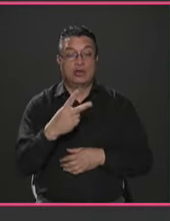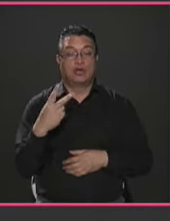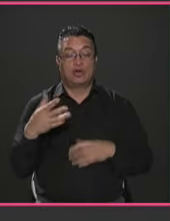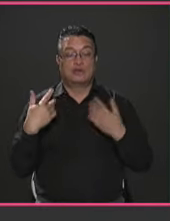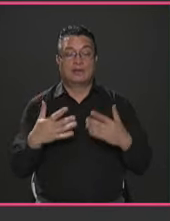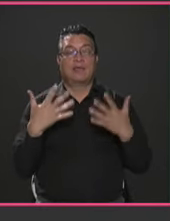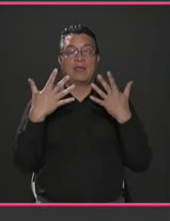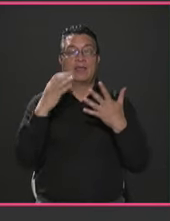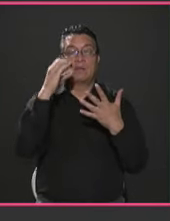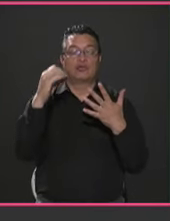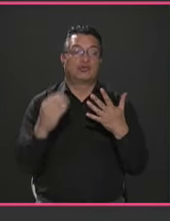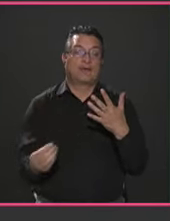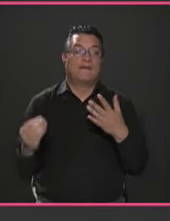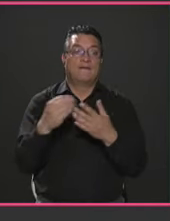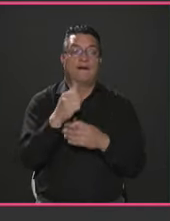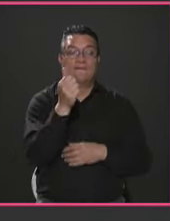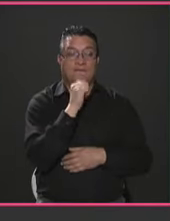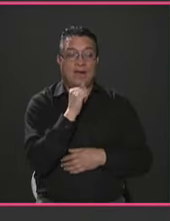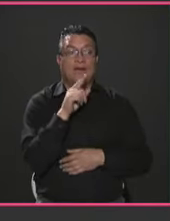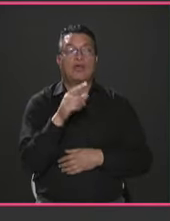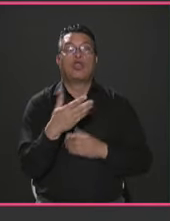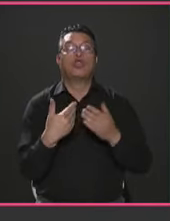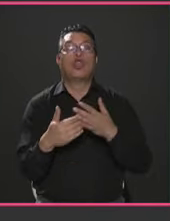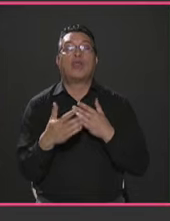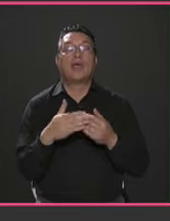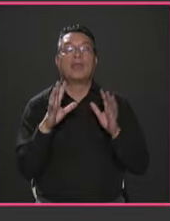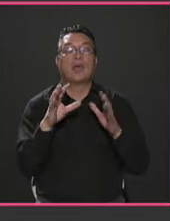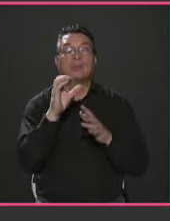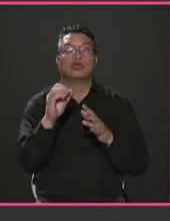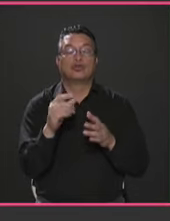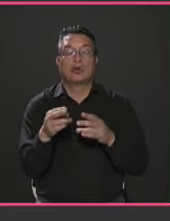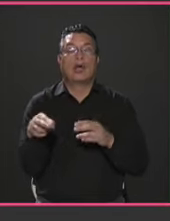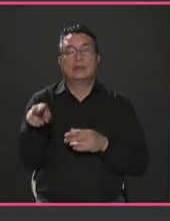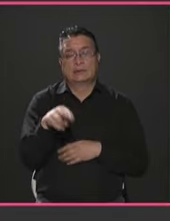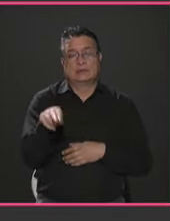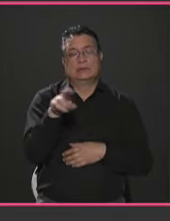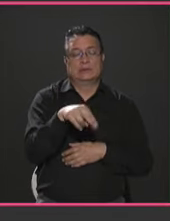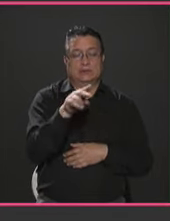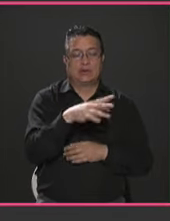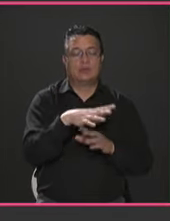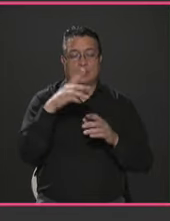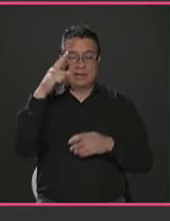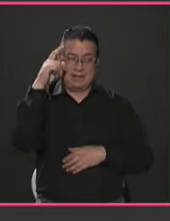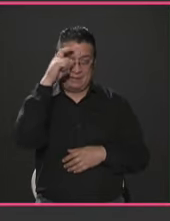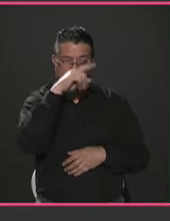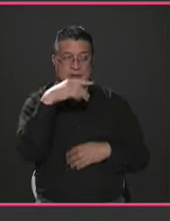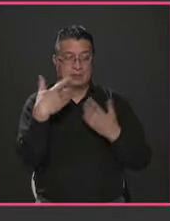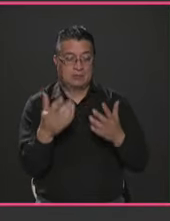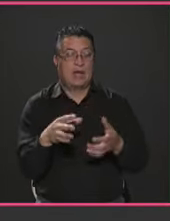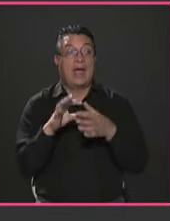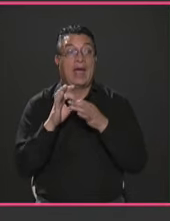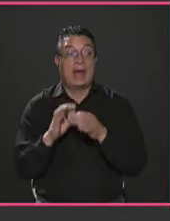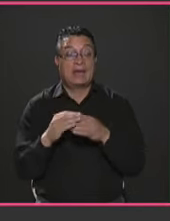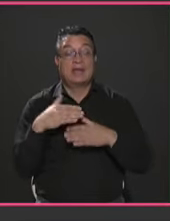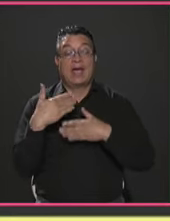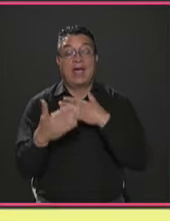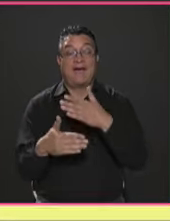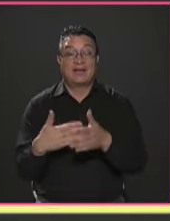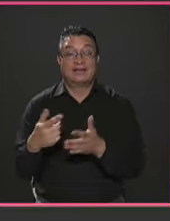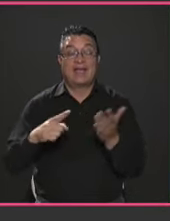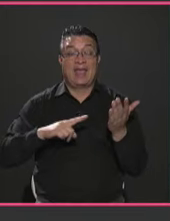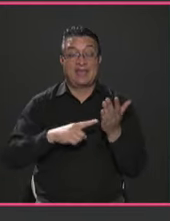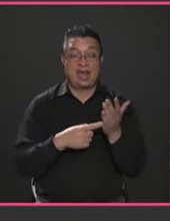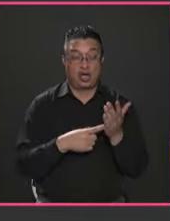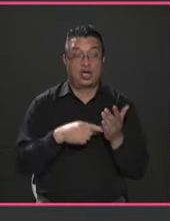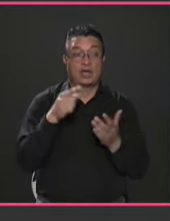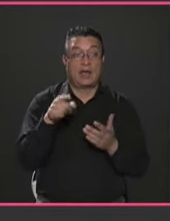10% restante En dónde estaba ese 10% en secuencias que eran muy repetidas muy complejas Y gracias al avance de la tecnología como